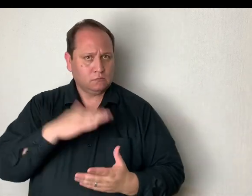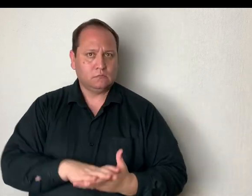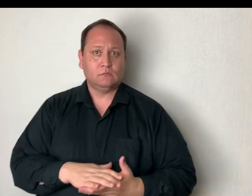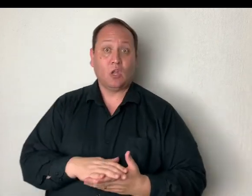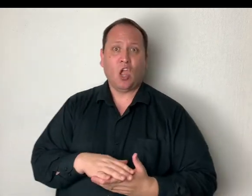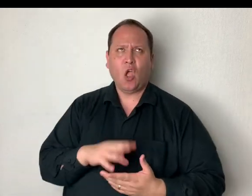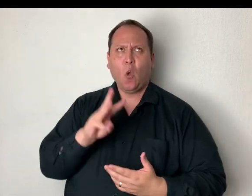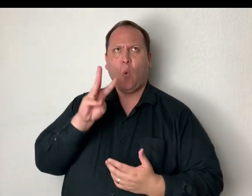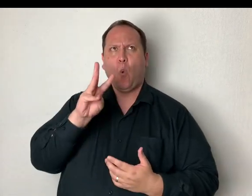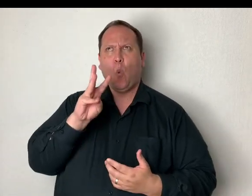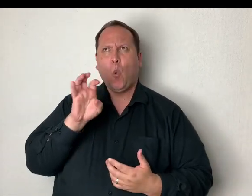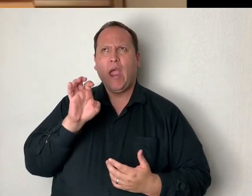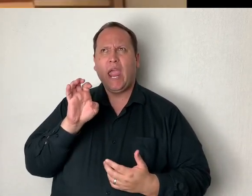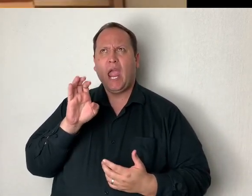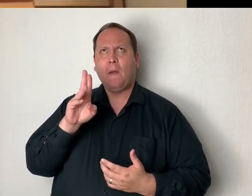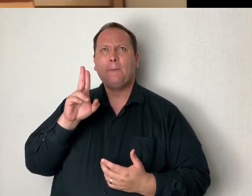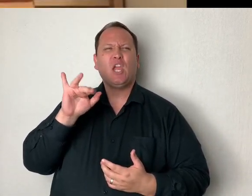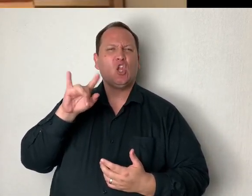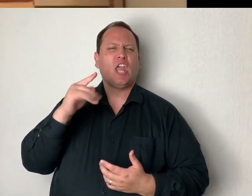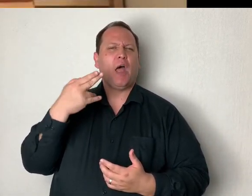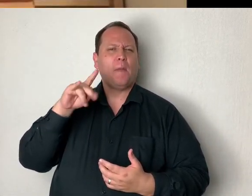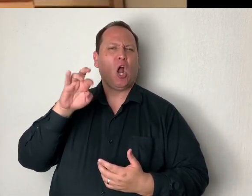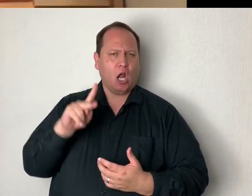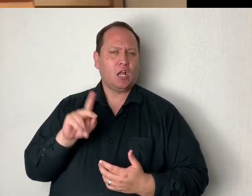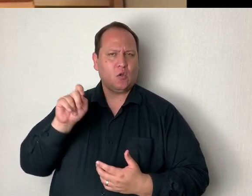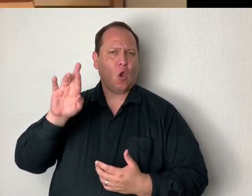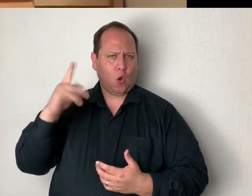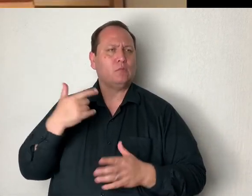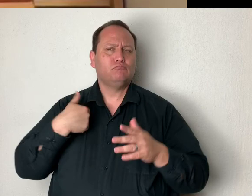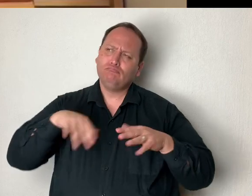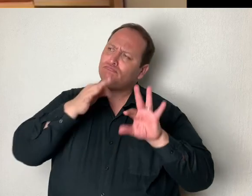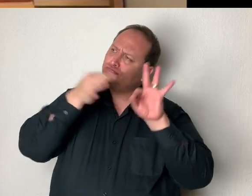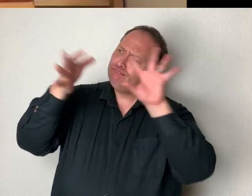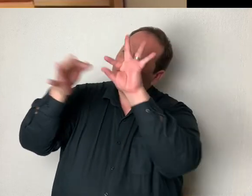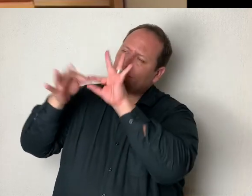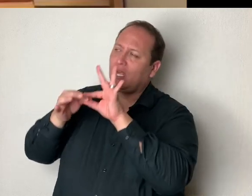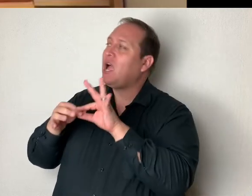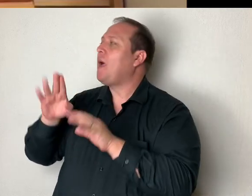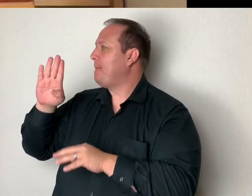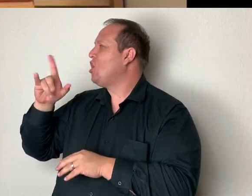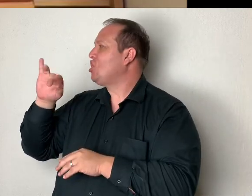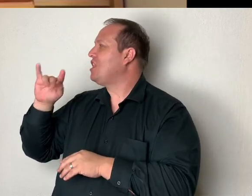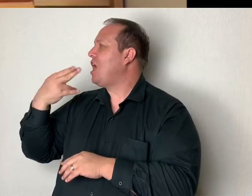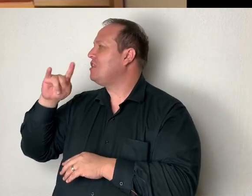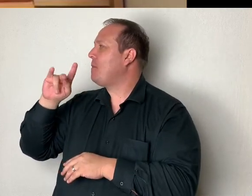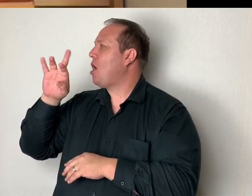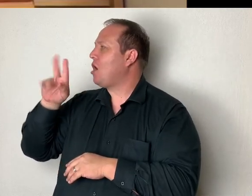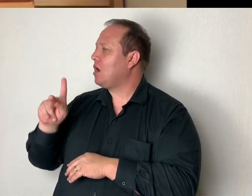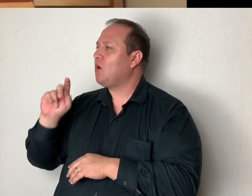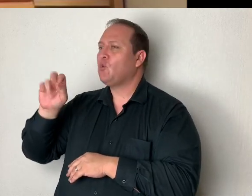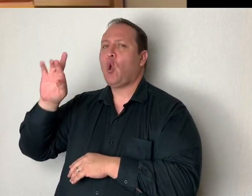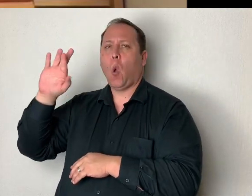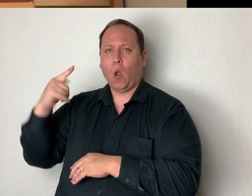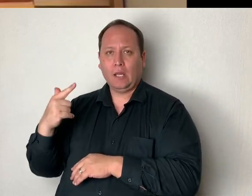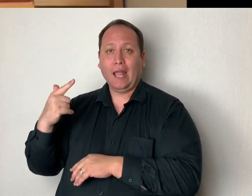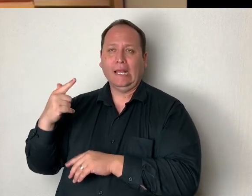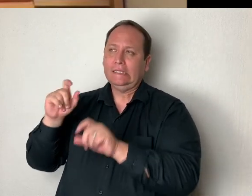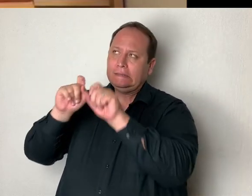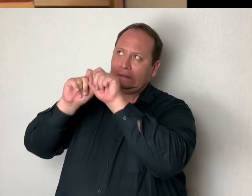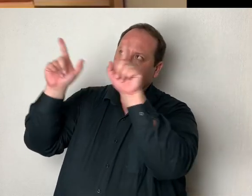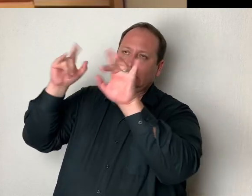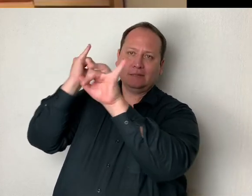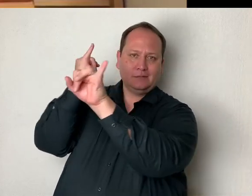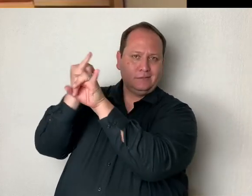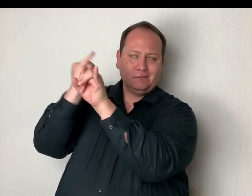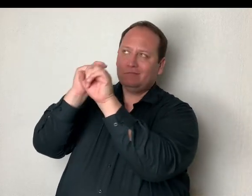Build That Park. Gracias. Sí, buildthatpark.org es el home base, el centro del